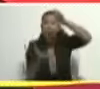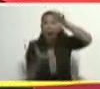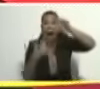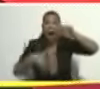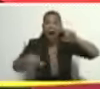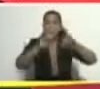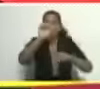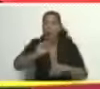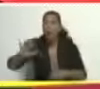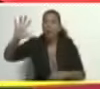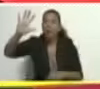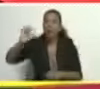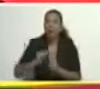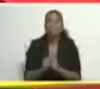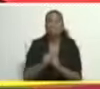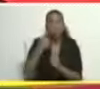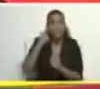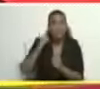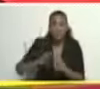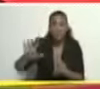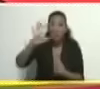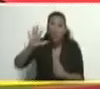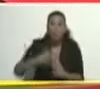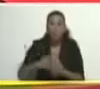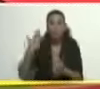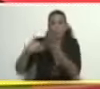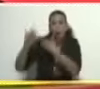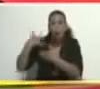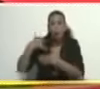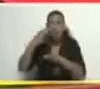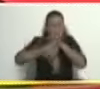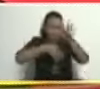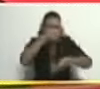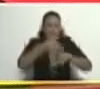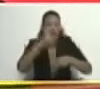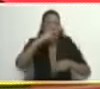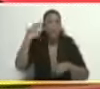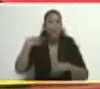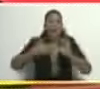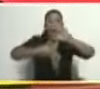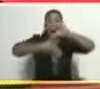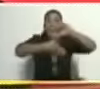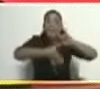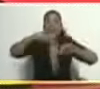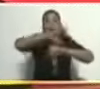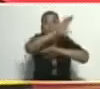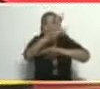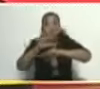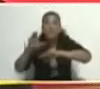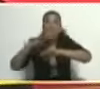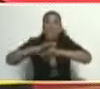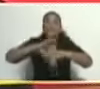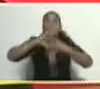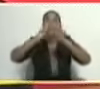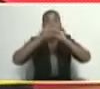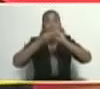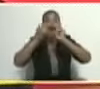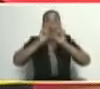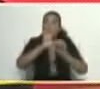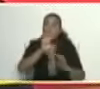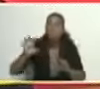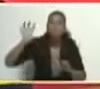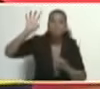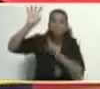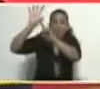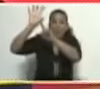Asia y Euroasia. Y lo dije en una anterior ocasión, América Latina y el Caribe deben tener un lugar en la